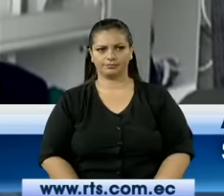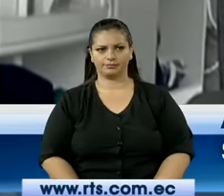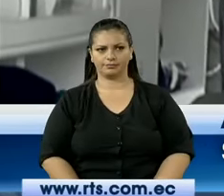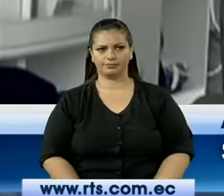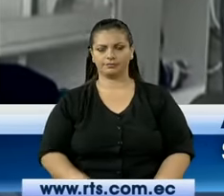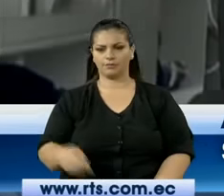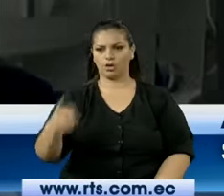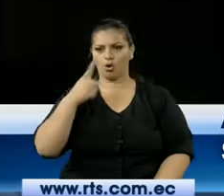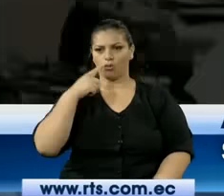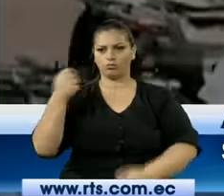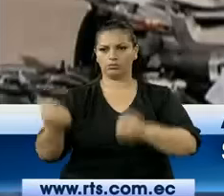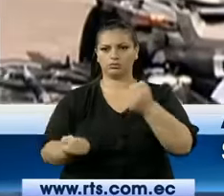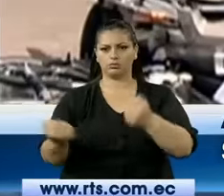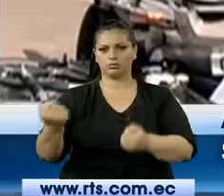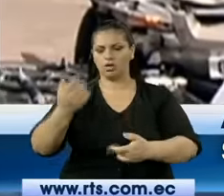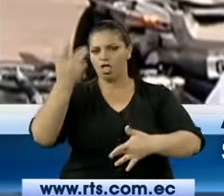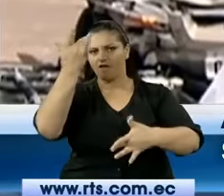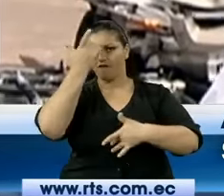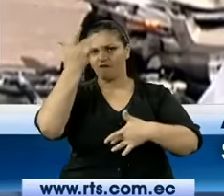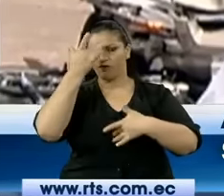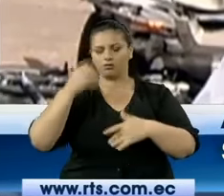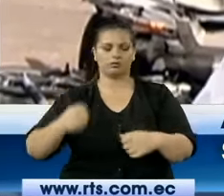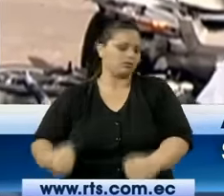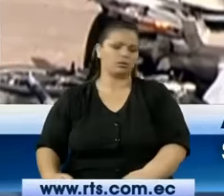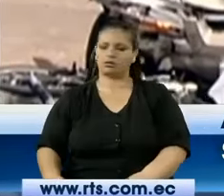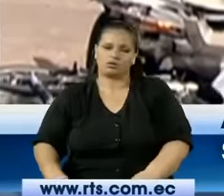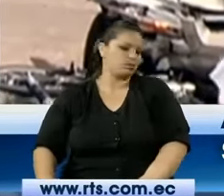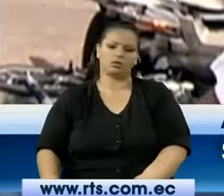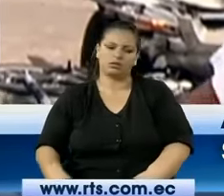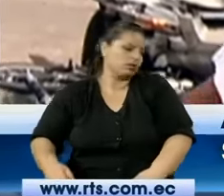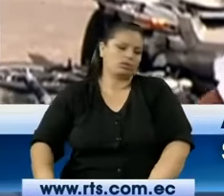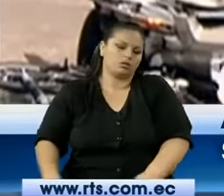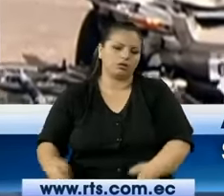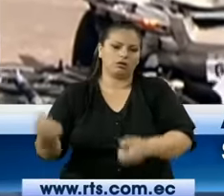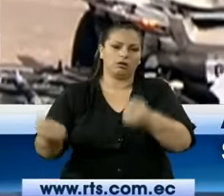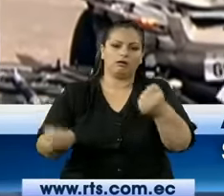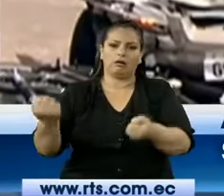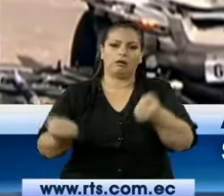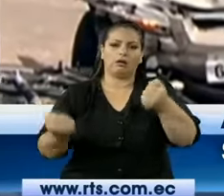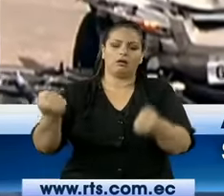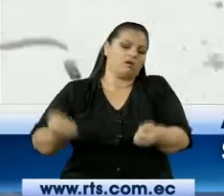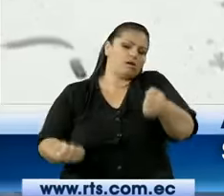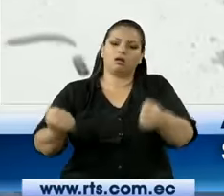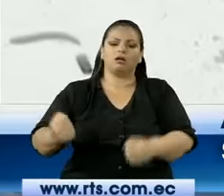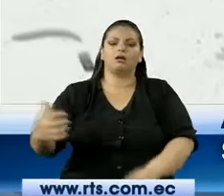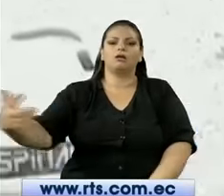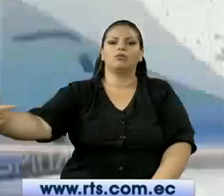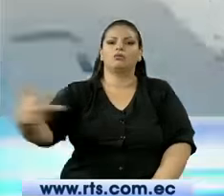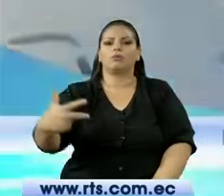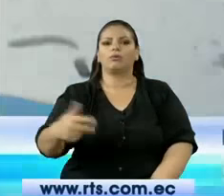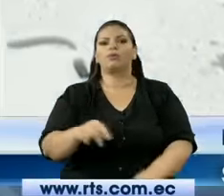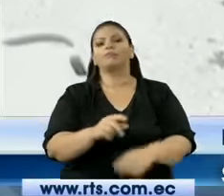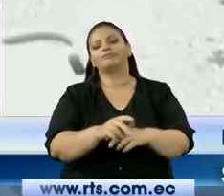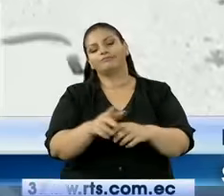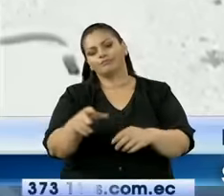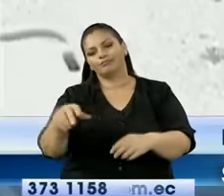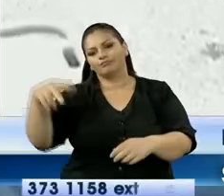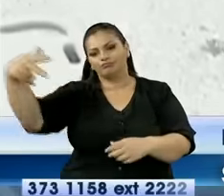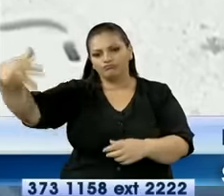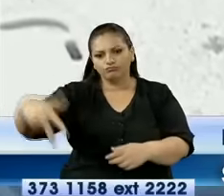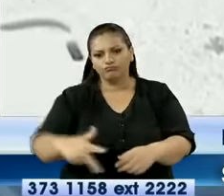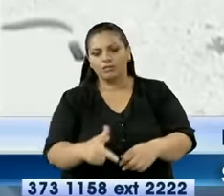ataque epiléptico. A lo que sufre el ataque, él invade el carril y chocan frontalmente con el